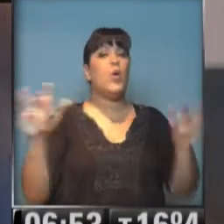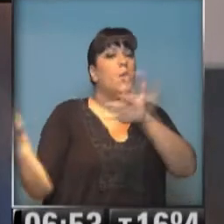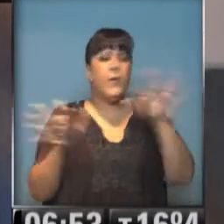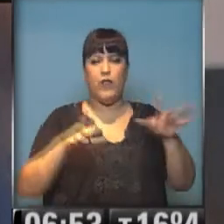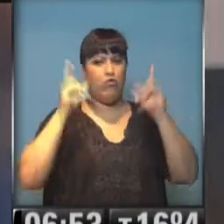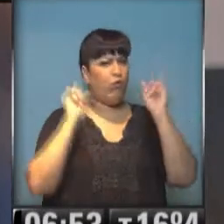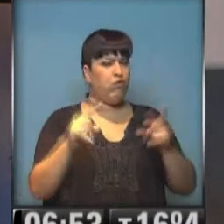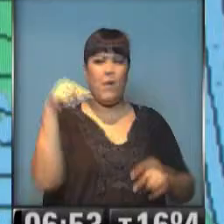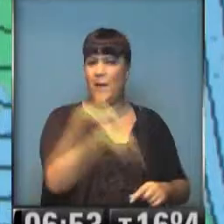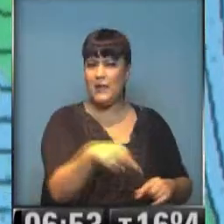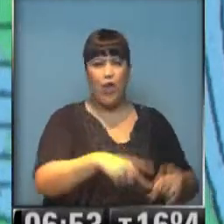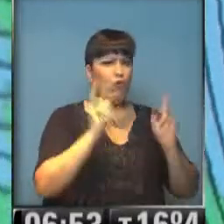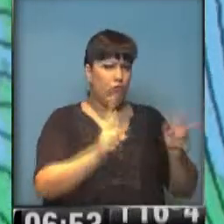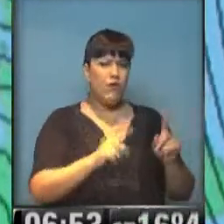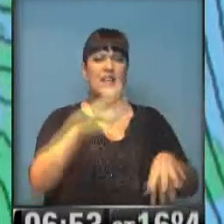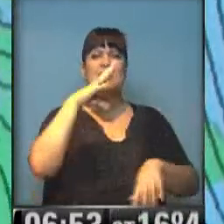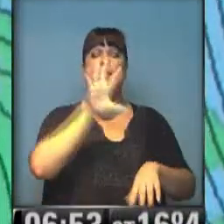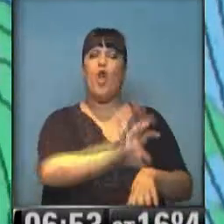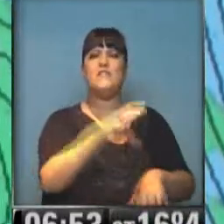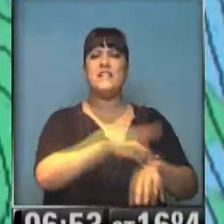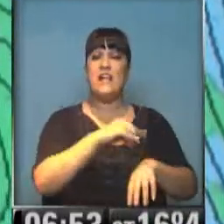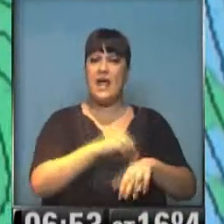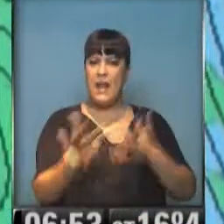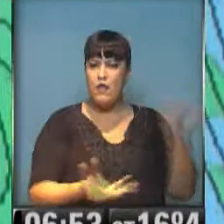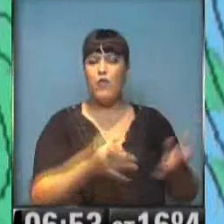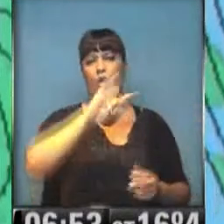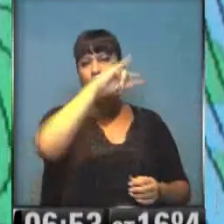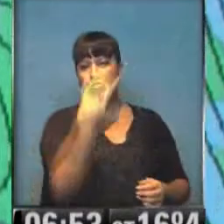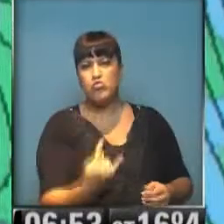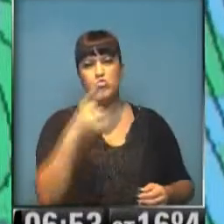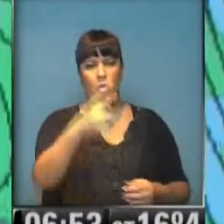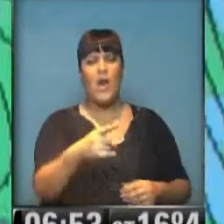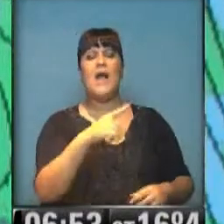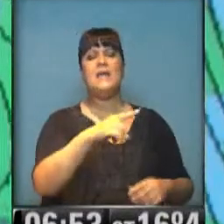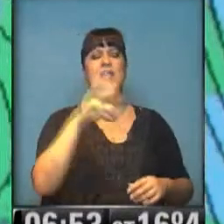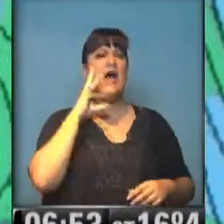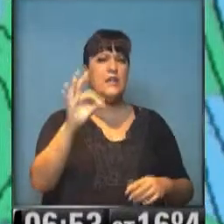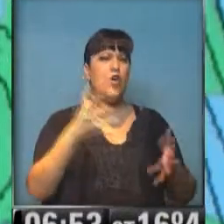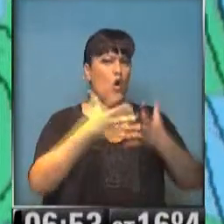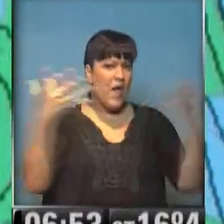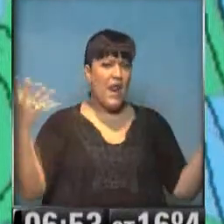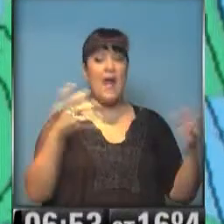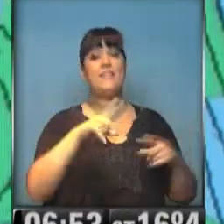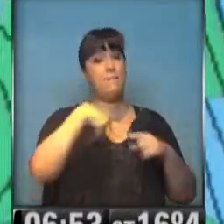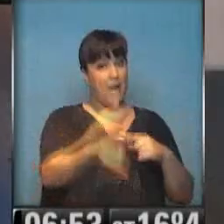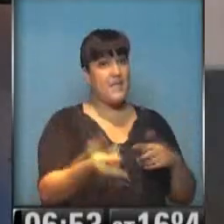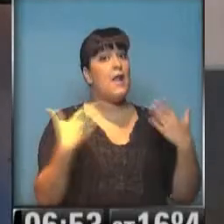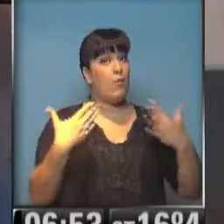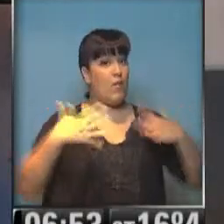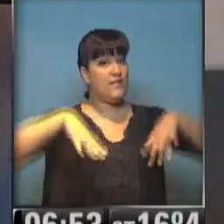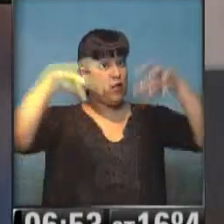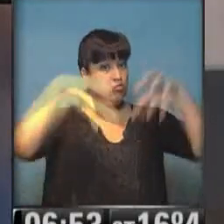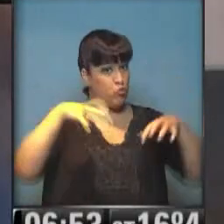la Patagonia. Tierra del Fuego, Ushuaia, Tolbín, Río Grande, mañana alguna precipitación es